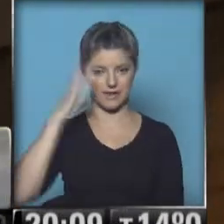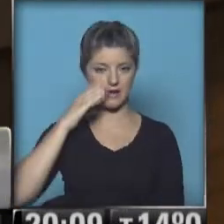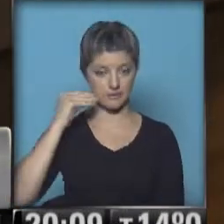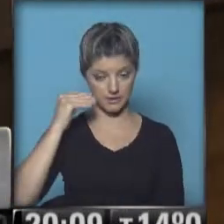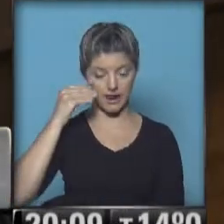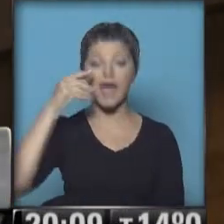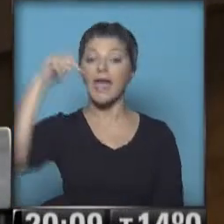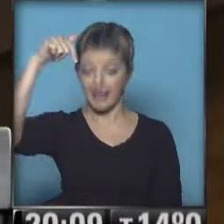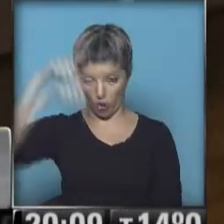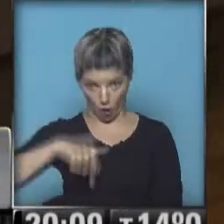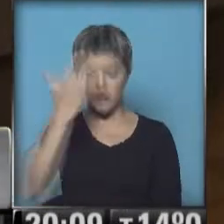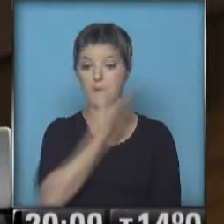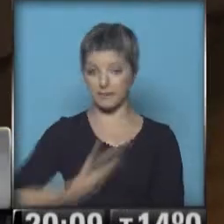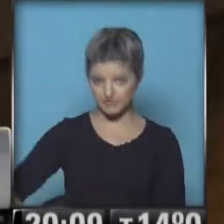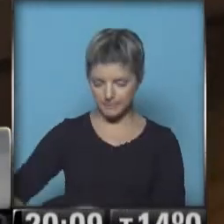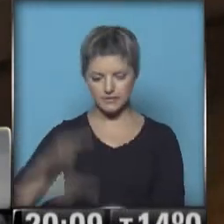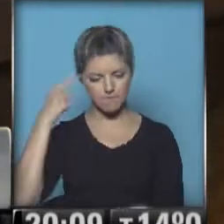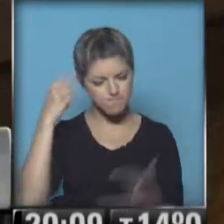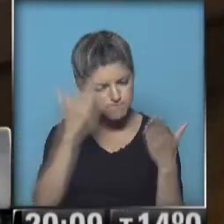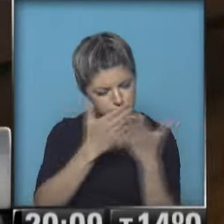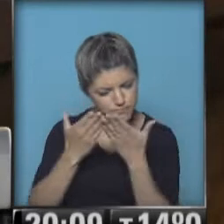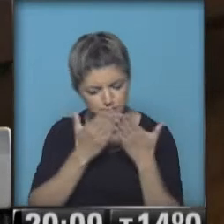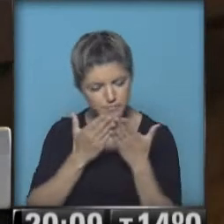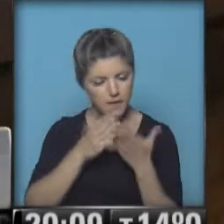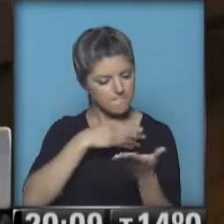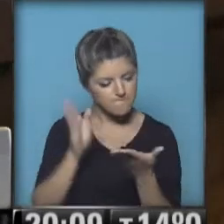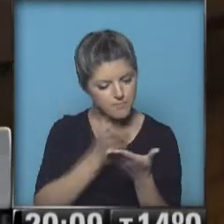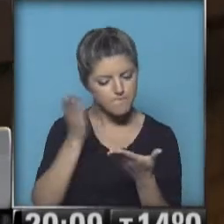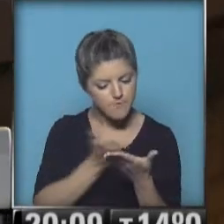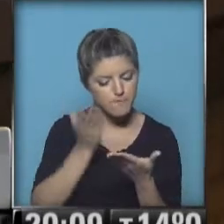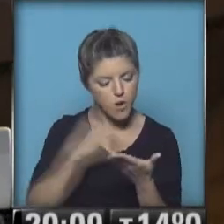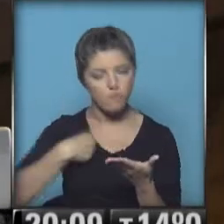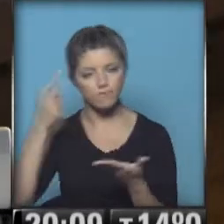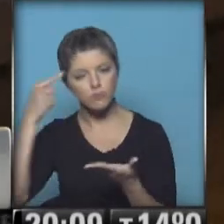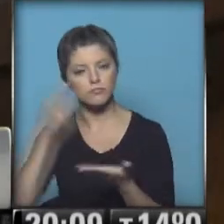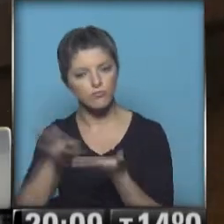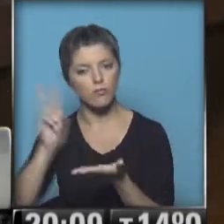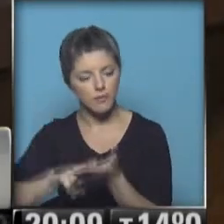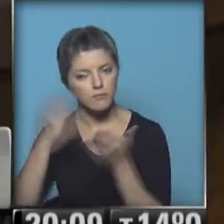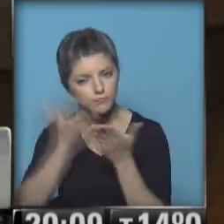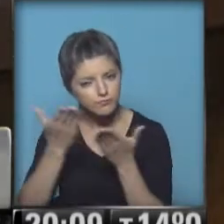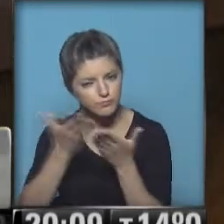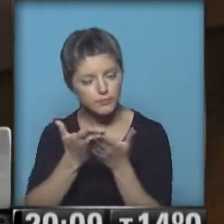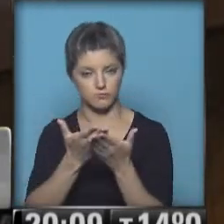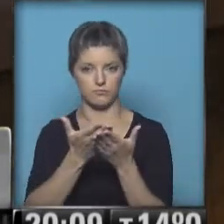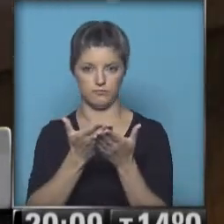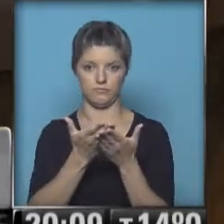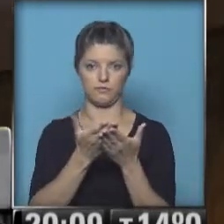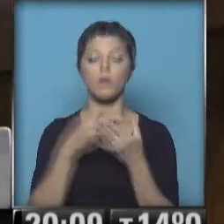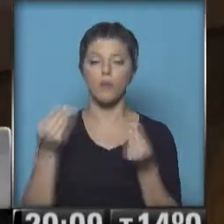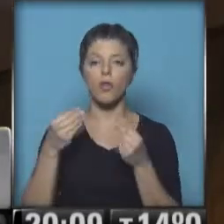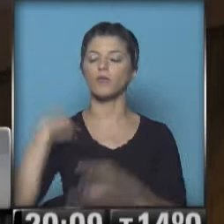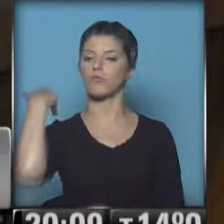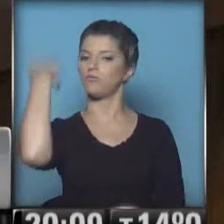día de hoy para estudiar repasar volver a estudiar y elaborar un